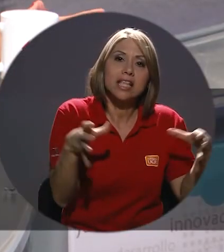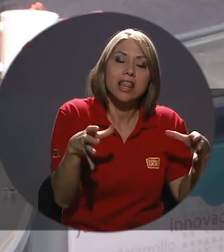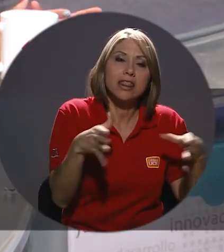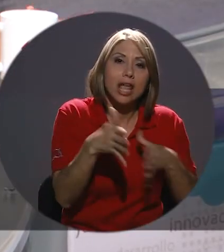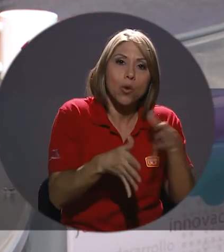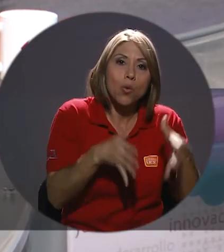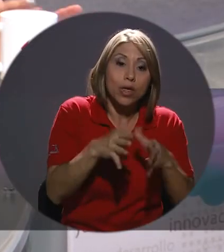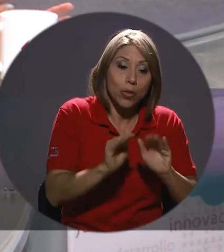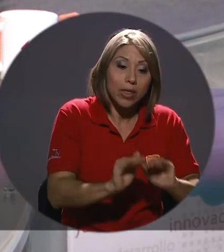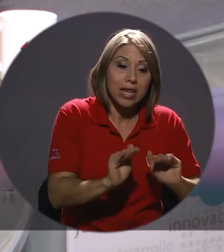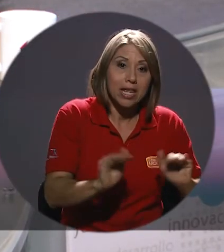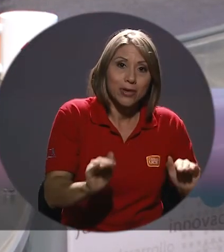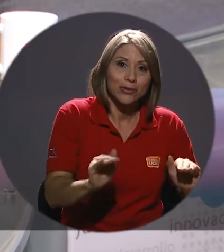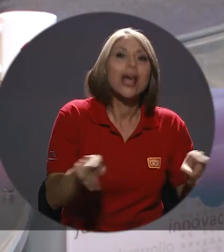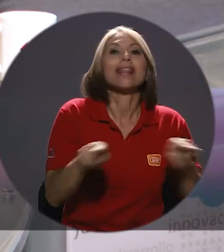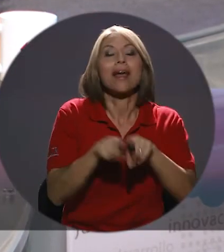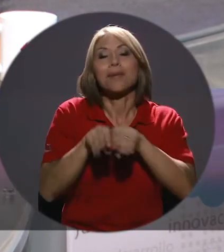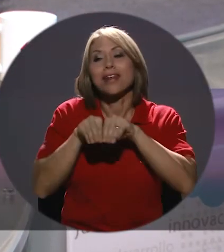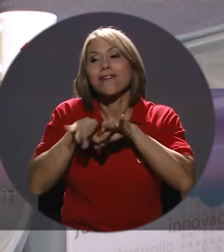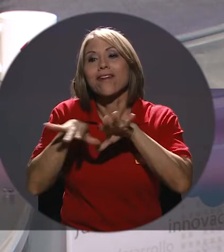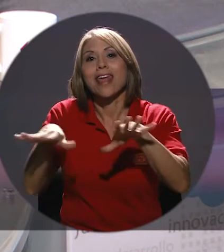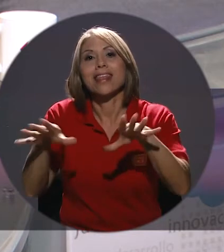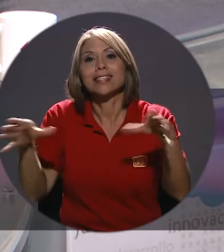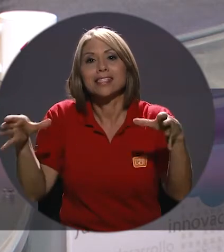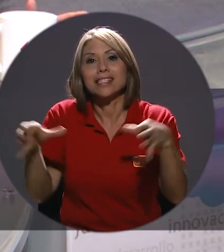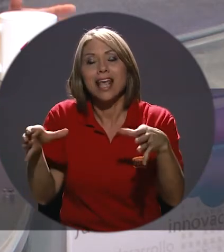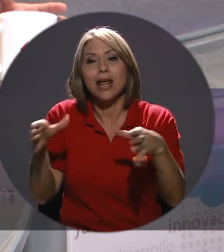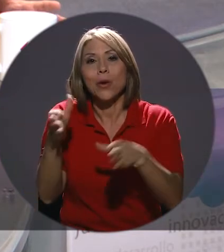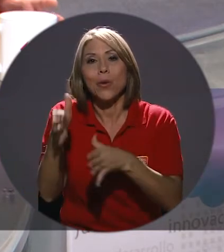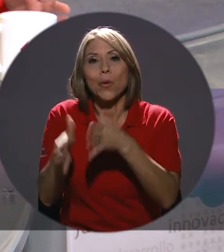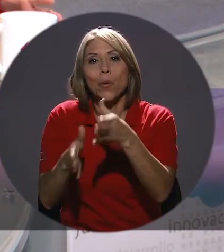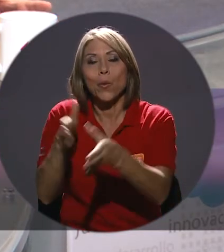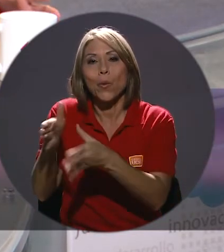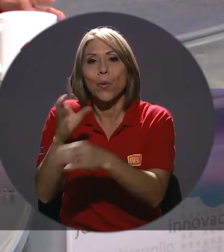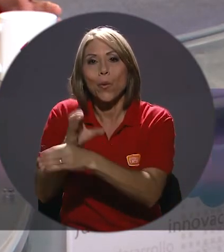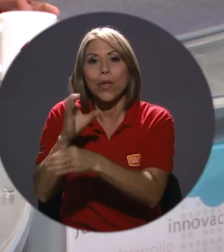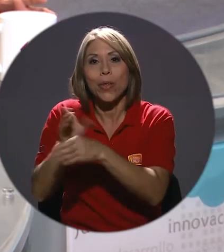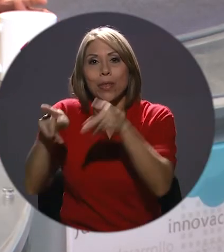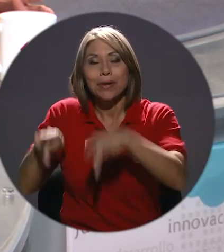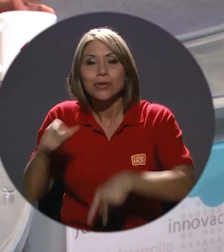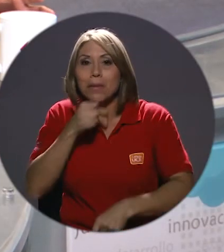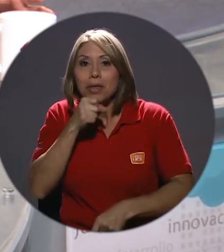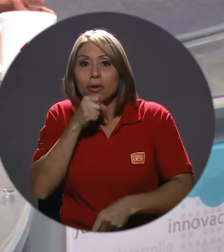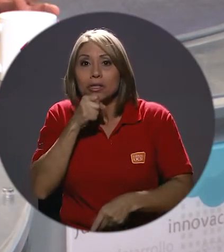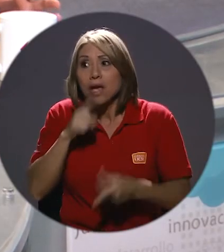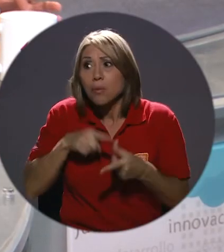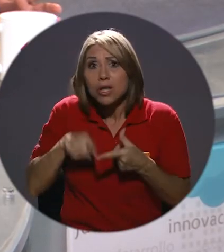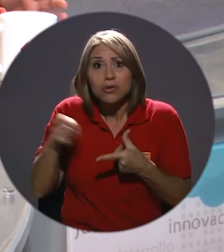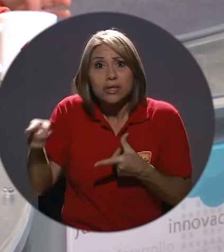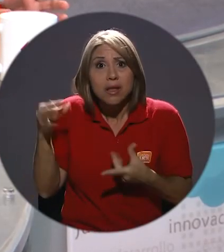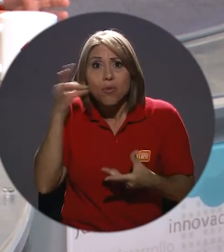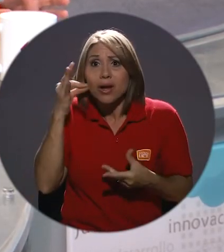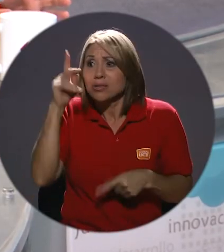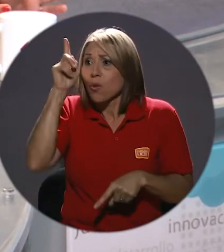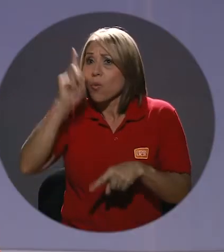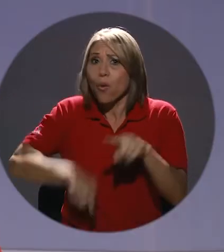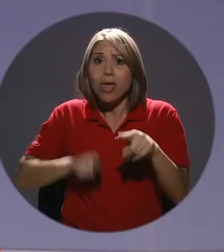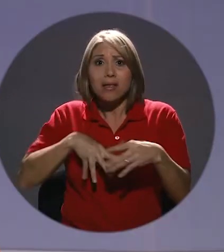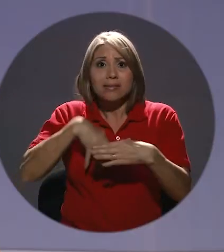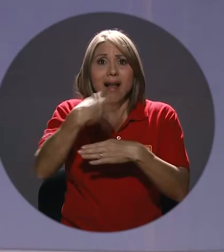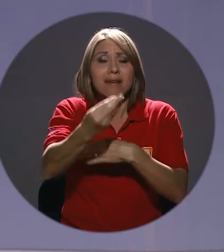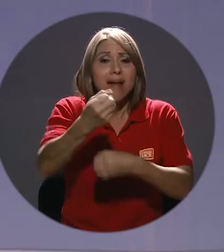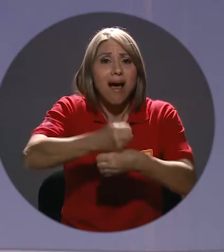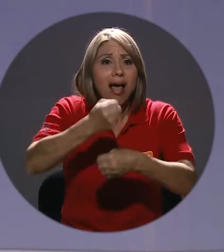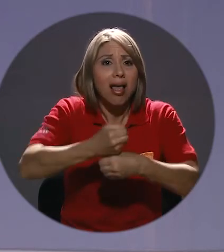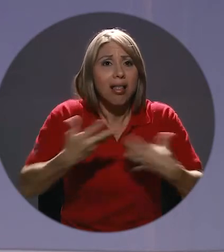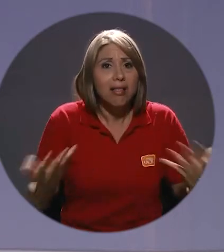pequeñas, ¿verdad?, de niños y niñas, sino también de personas adultos mayores, porque si no, esas mujeres no podrán incorporarse al mercado laboral, siguiendo o